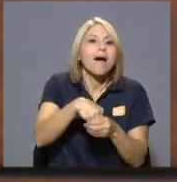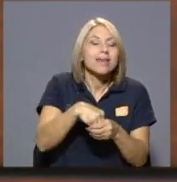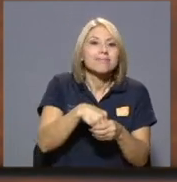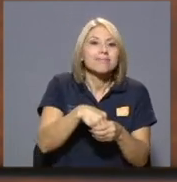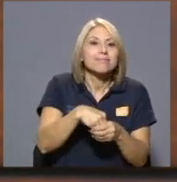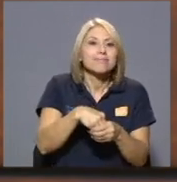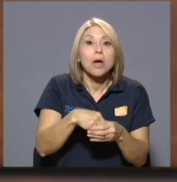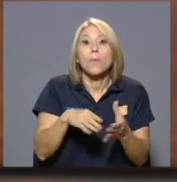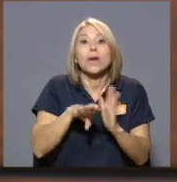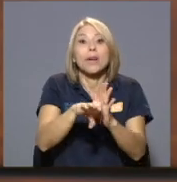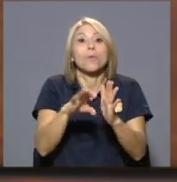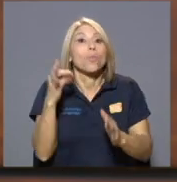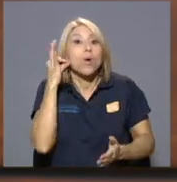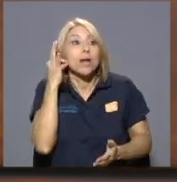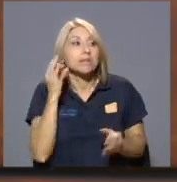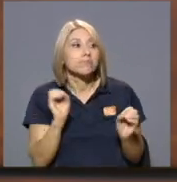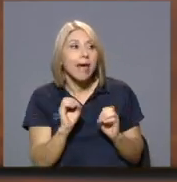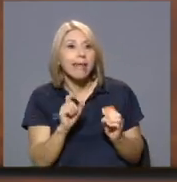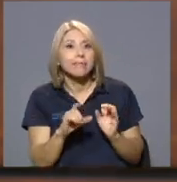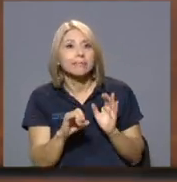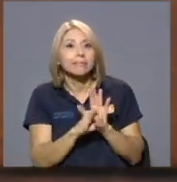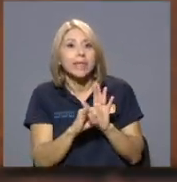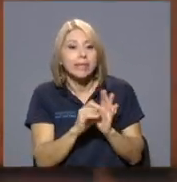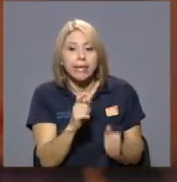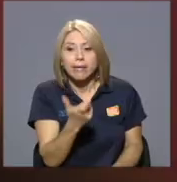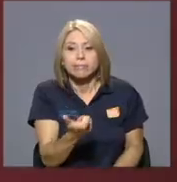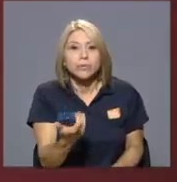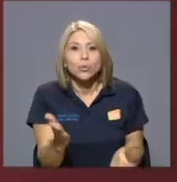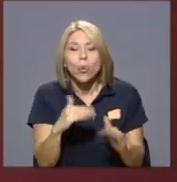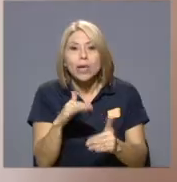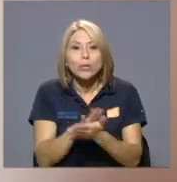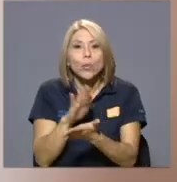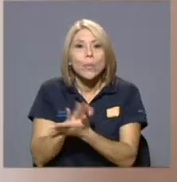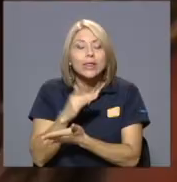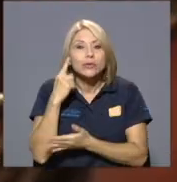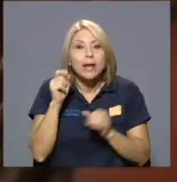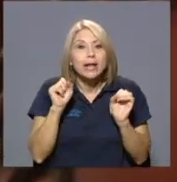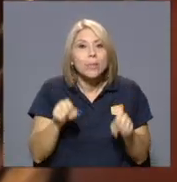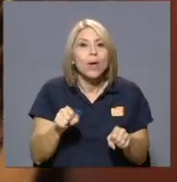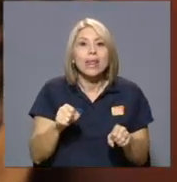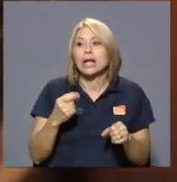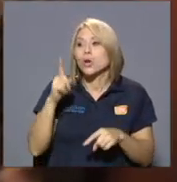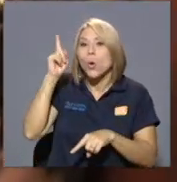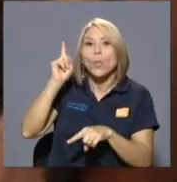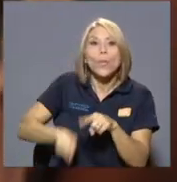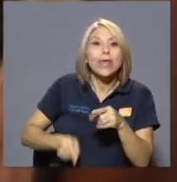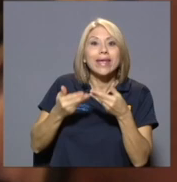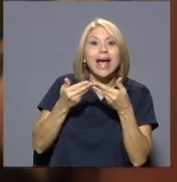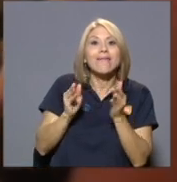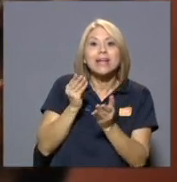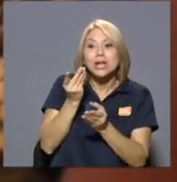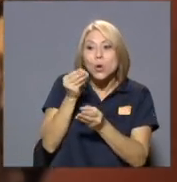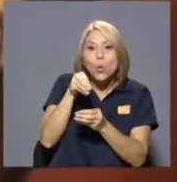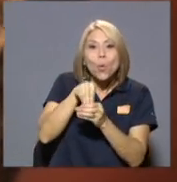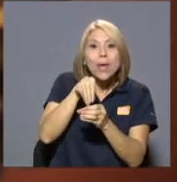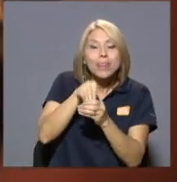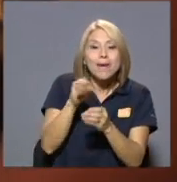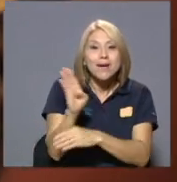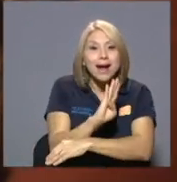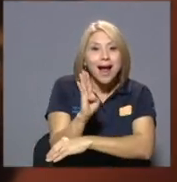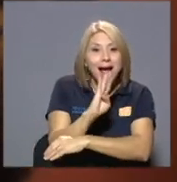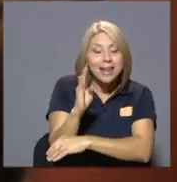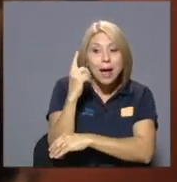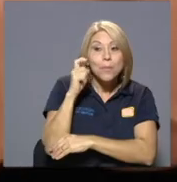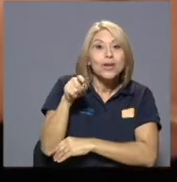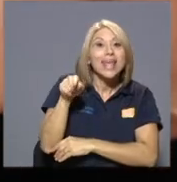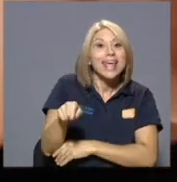tienen documentos para poder adquirir eso, ni siquiera pueden tener acceso a hacer una cuenta bancaria, porque eso se da después de que ya tienen algún